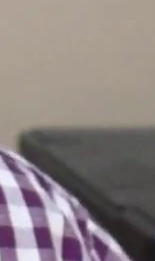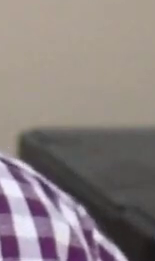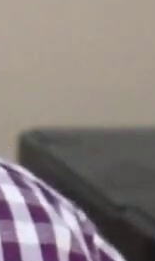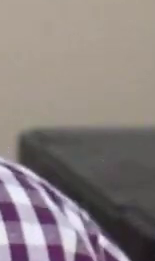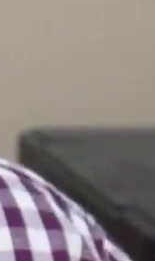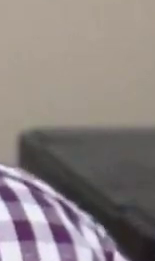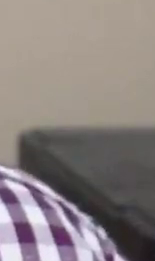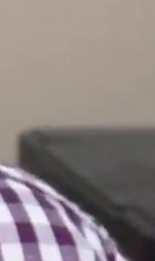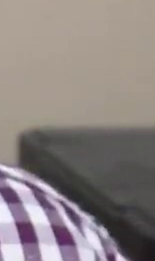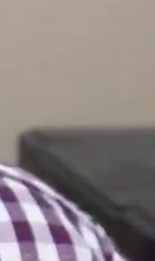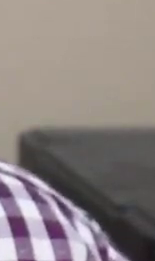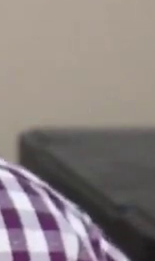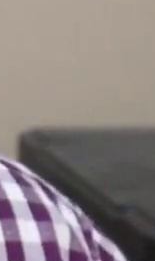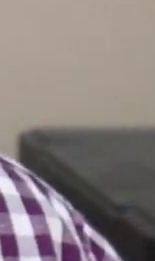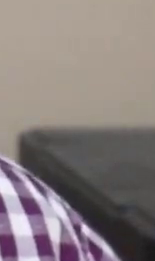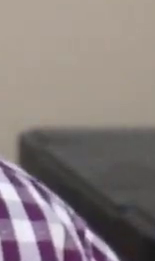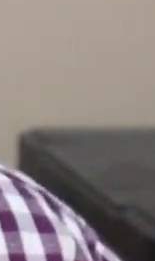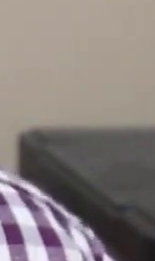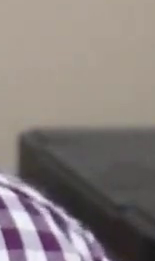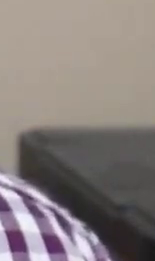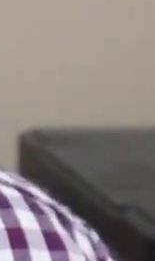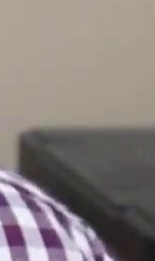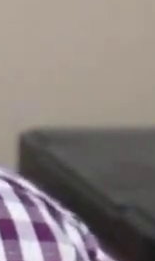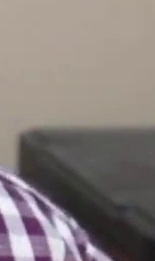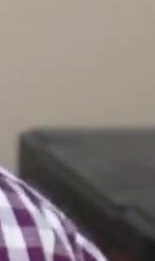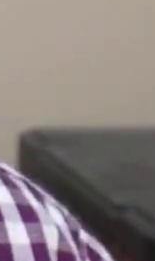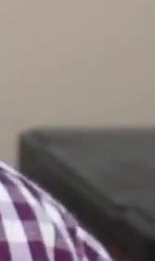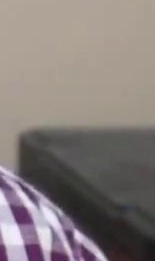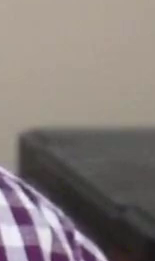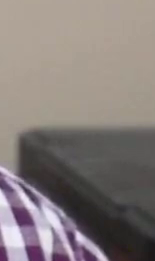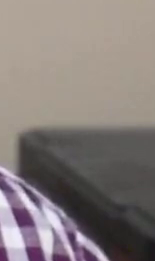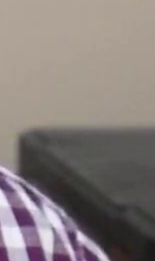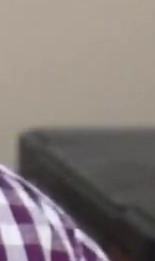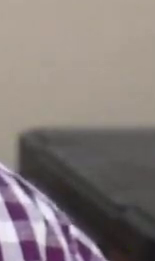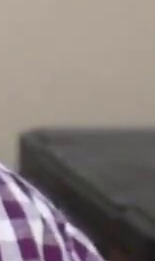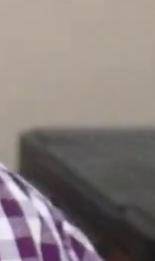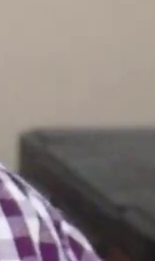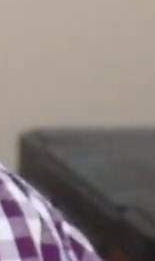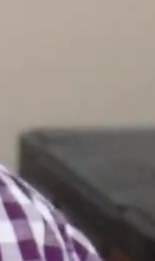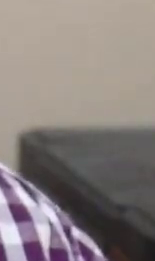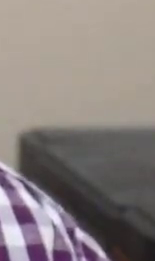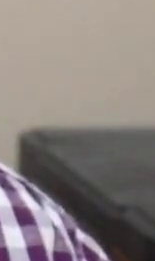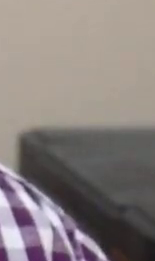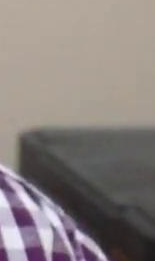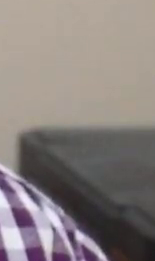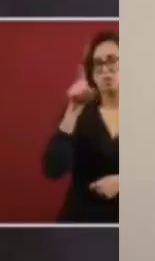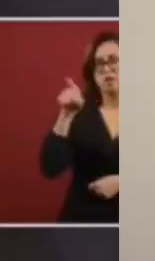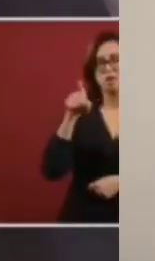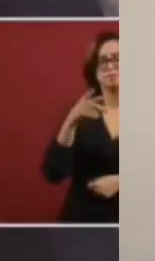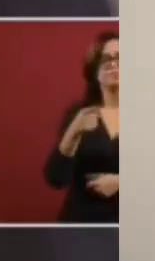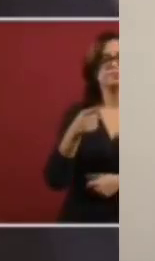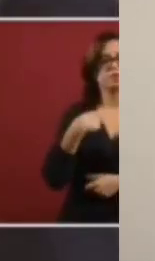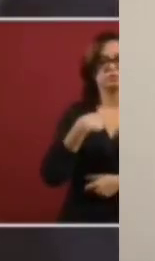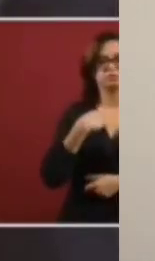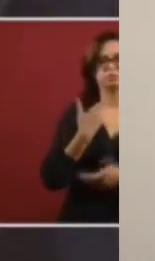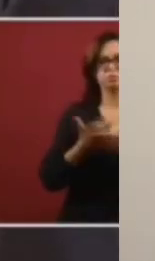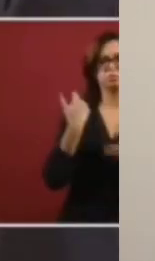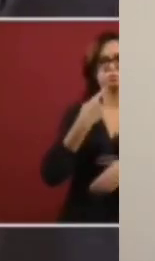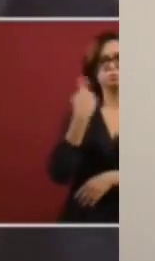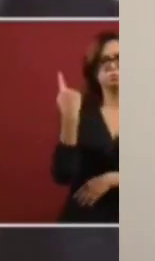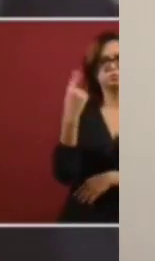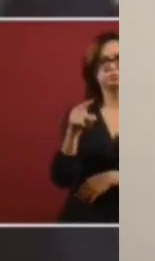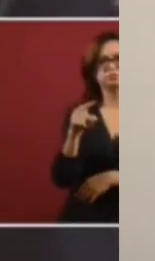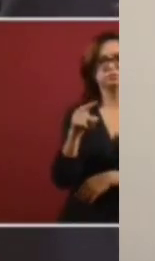esta lista esto es lo que dijo andrés manuel el día de hoy en la conferencia o sea yo lo denuncié en sus momentos